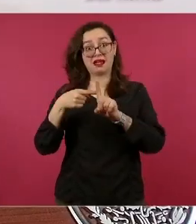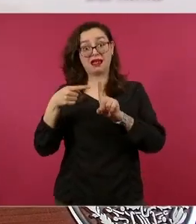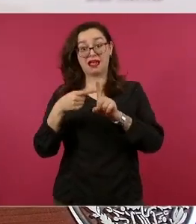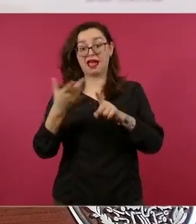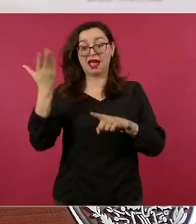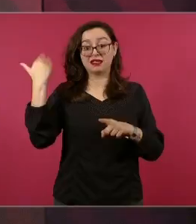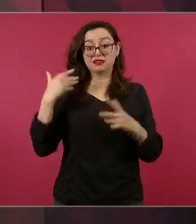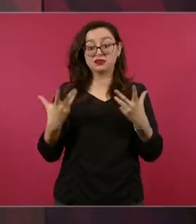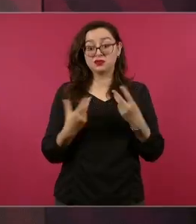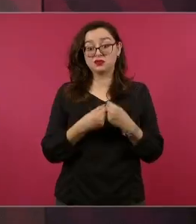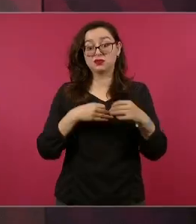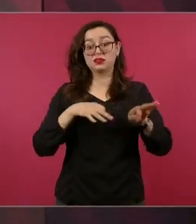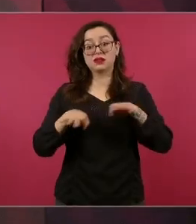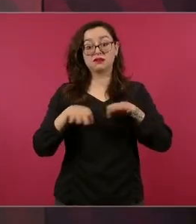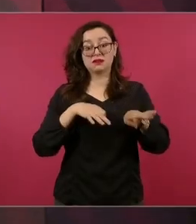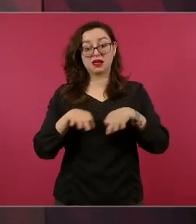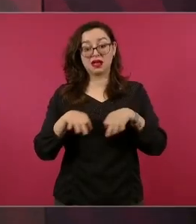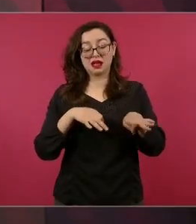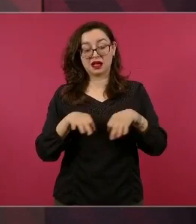del Infonavit,